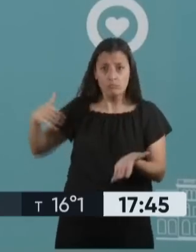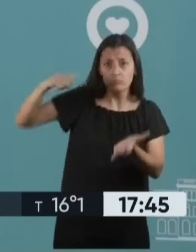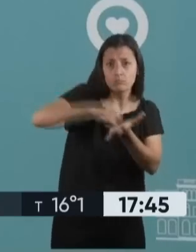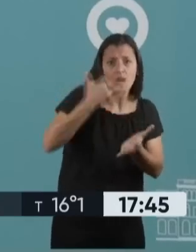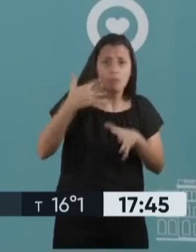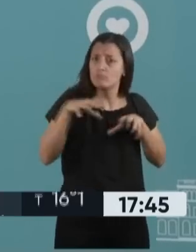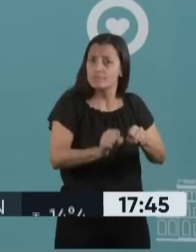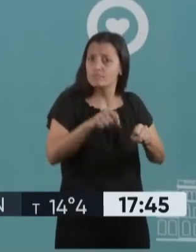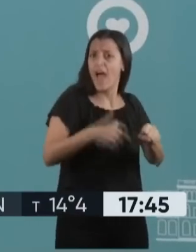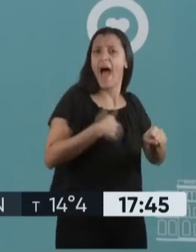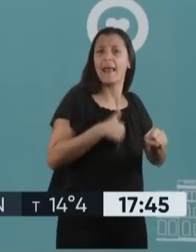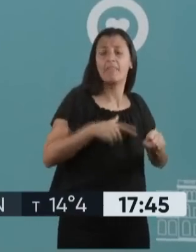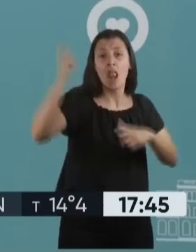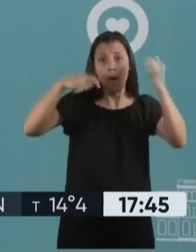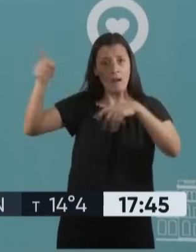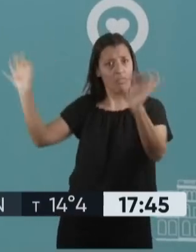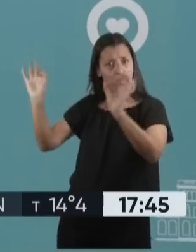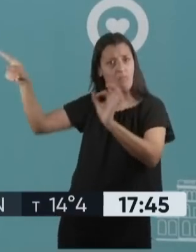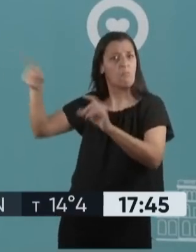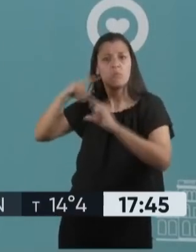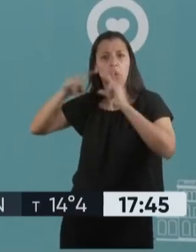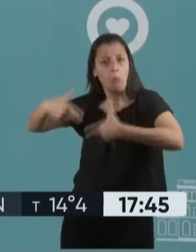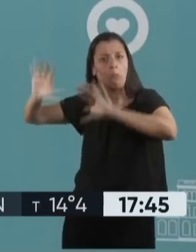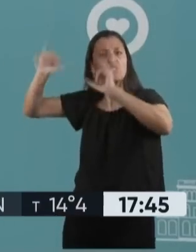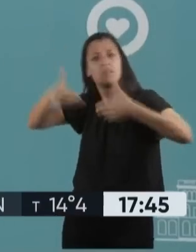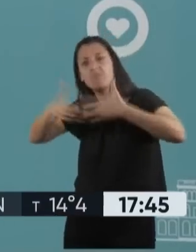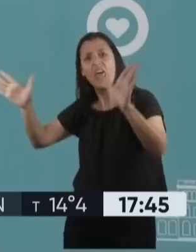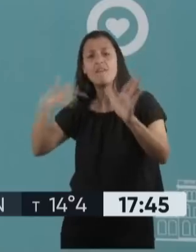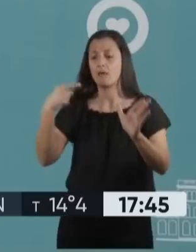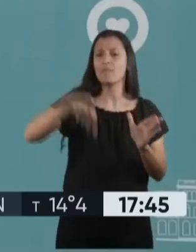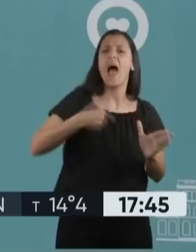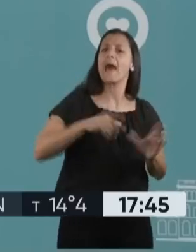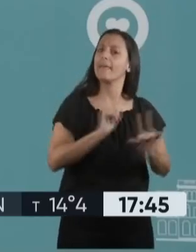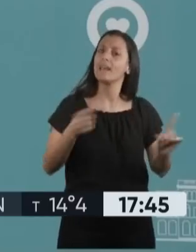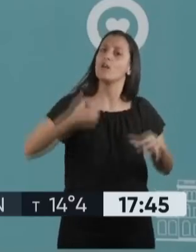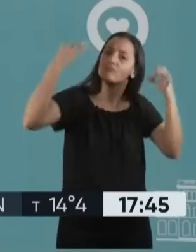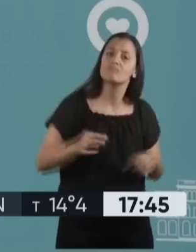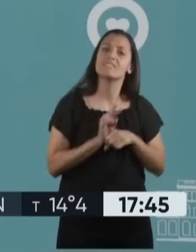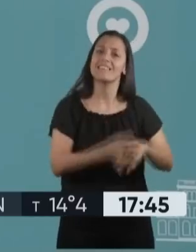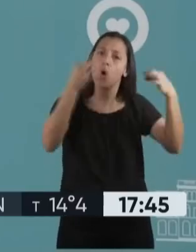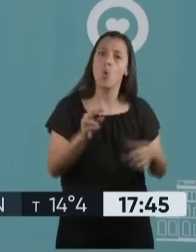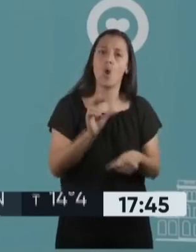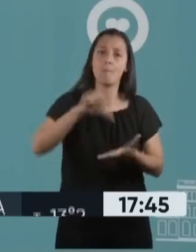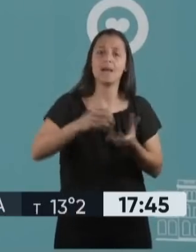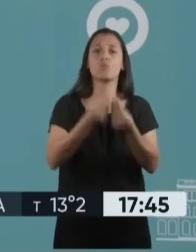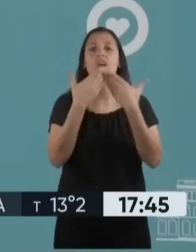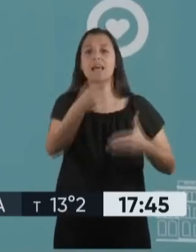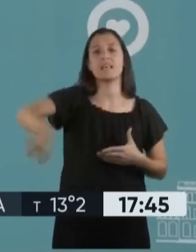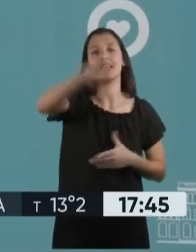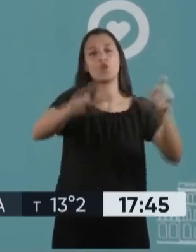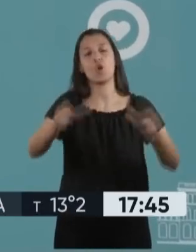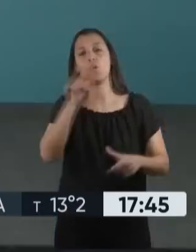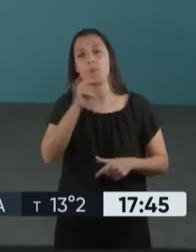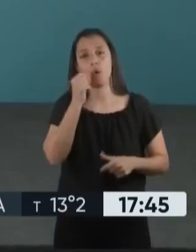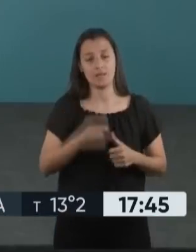no en Paraguay. En Paraguay estuvo sin ningún tipo de inconveniente, así que la Argentina evidentemente es un país seguro. Muchas gracias. Muchas gracias a todos y a